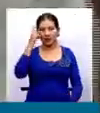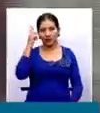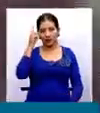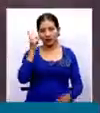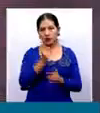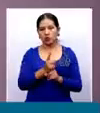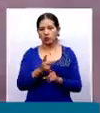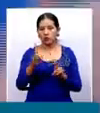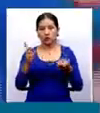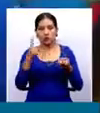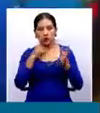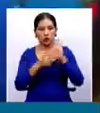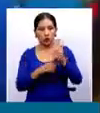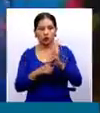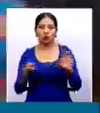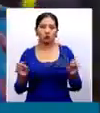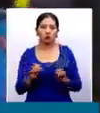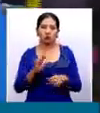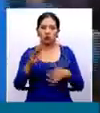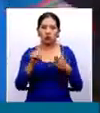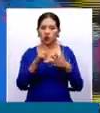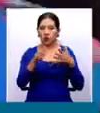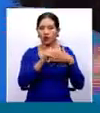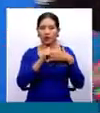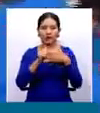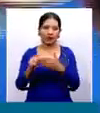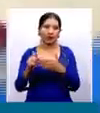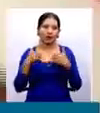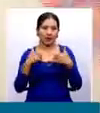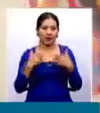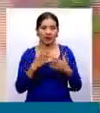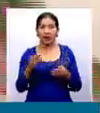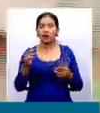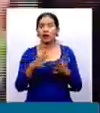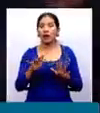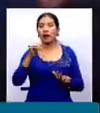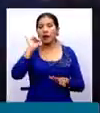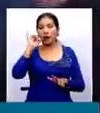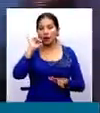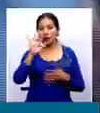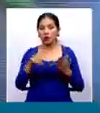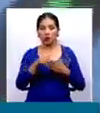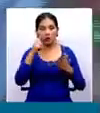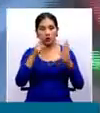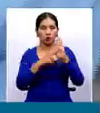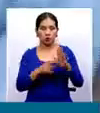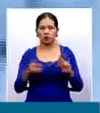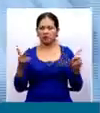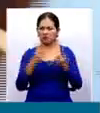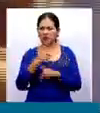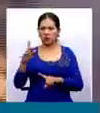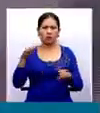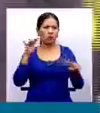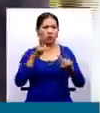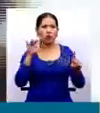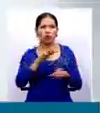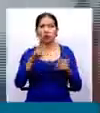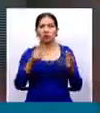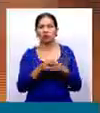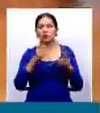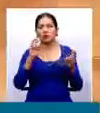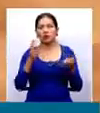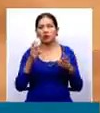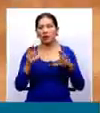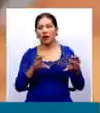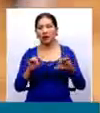esto no se ha demostrado por esa dirigencia, y el día de ayer lo que se ha mostrado más es la brutalidad, la violencia. Han actuado al estilo